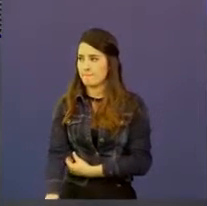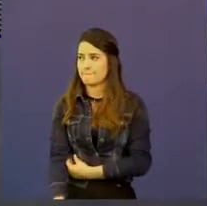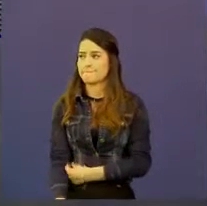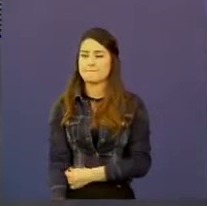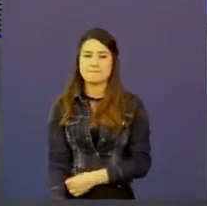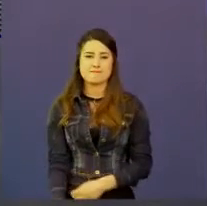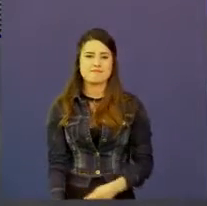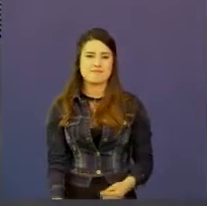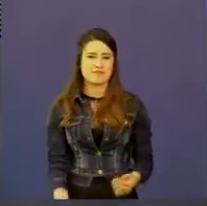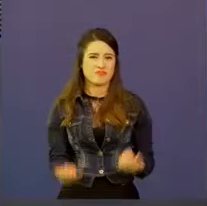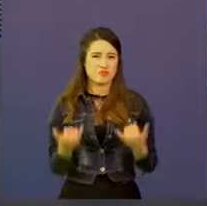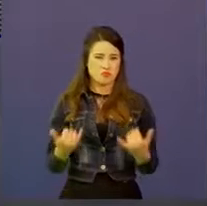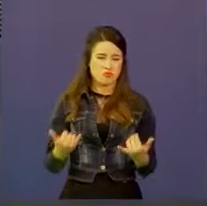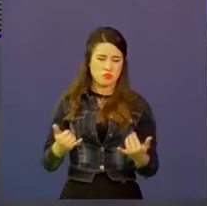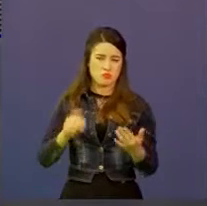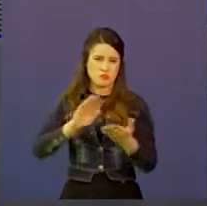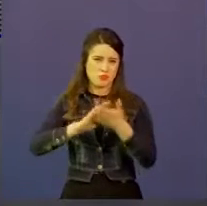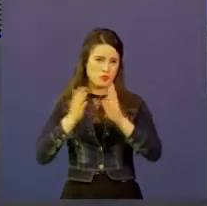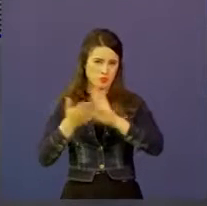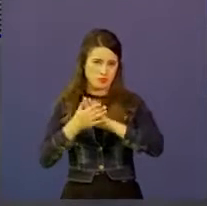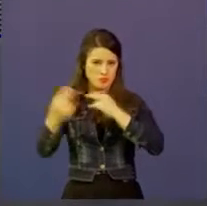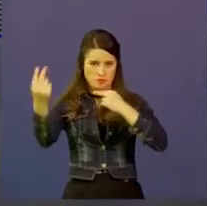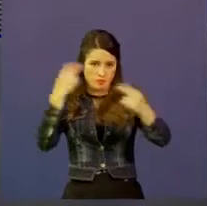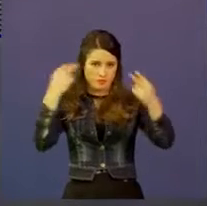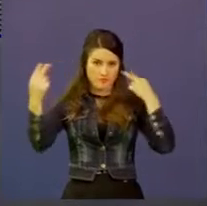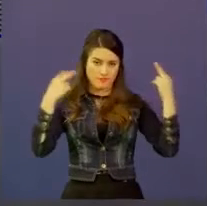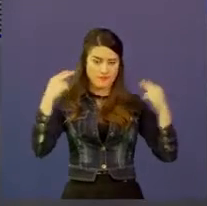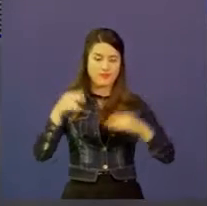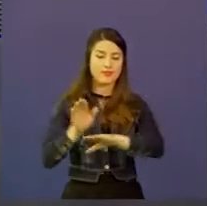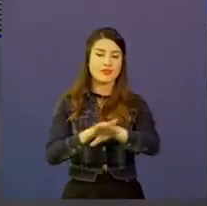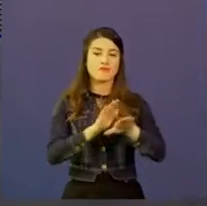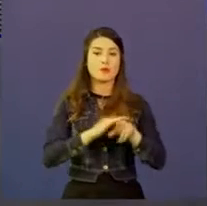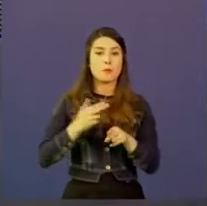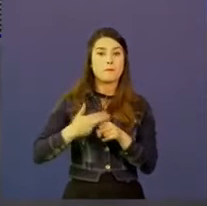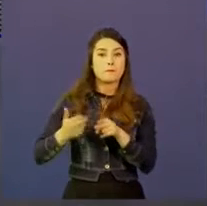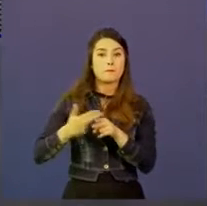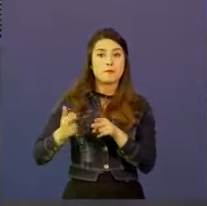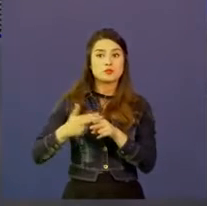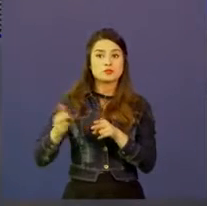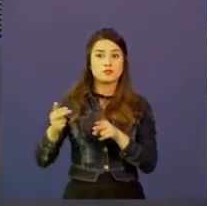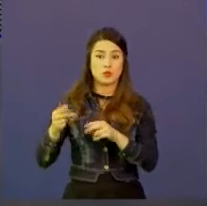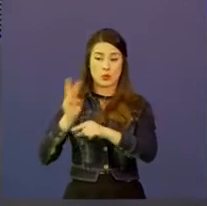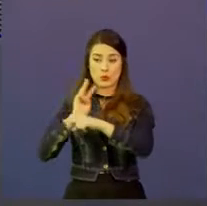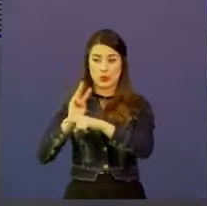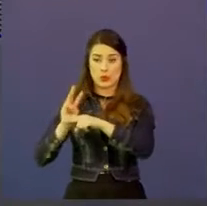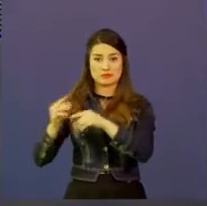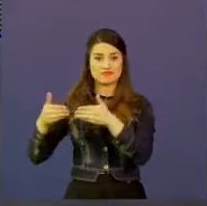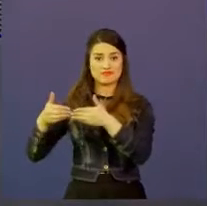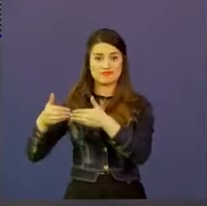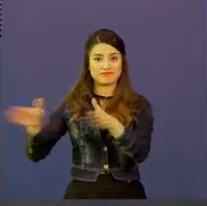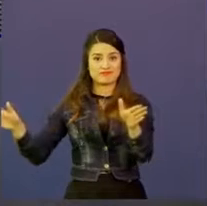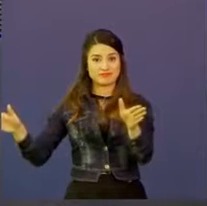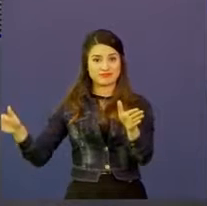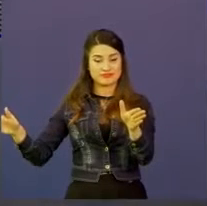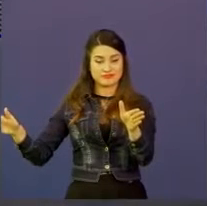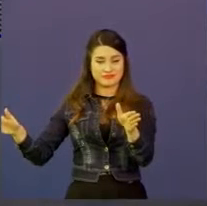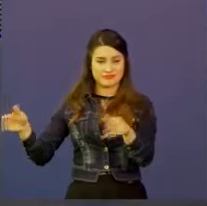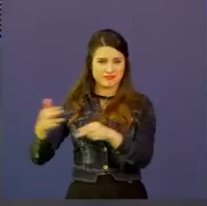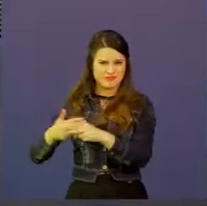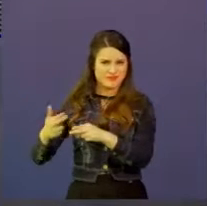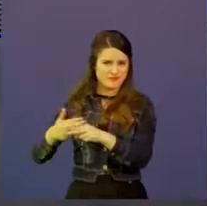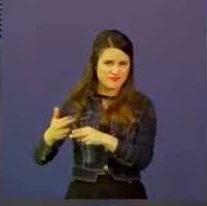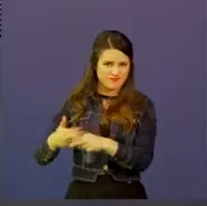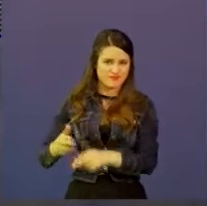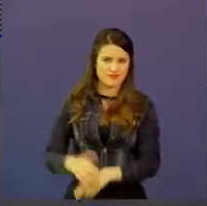día de hoy que estamos próximos a lanzar nuestro micrositio. María Fernanda ya lo hará en su momento, pero en pocos